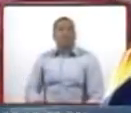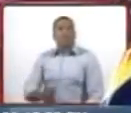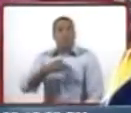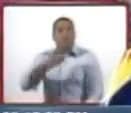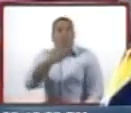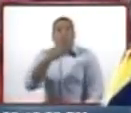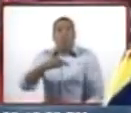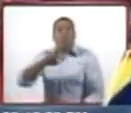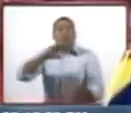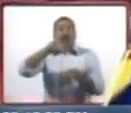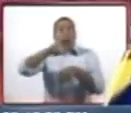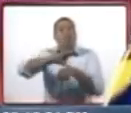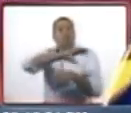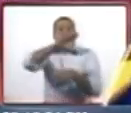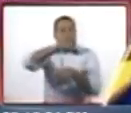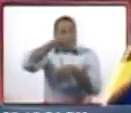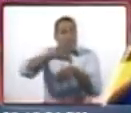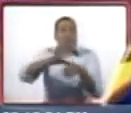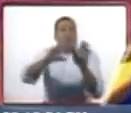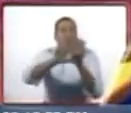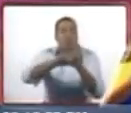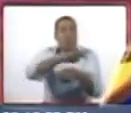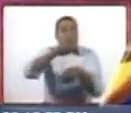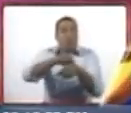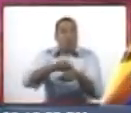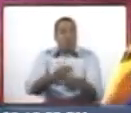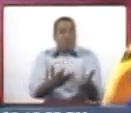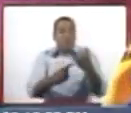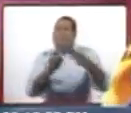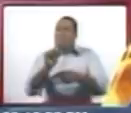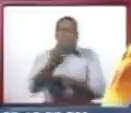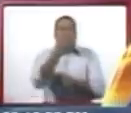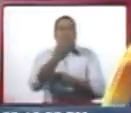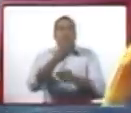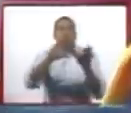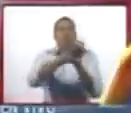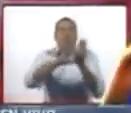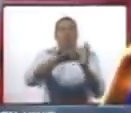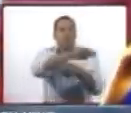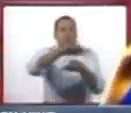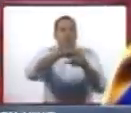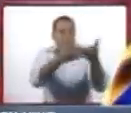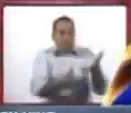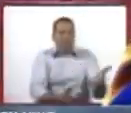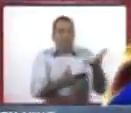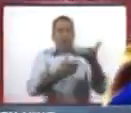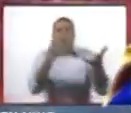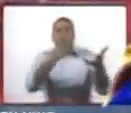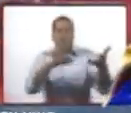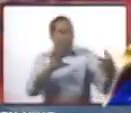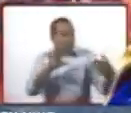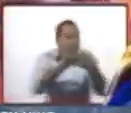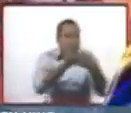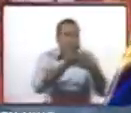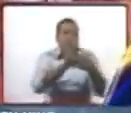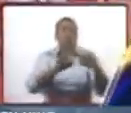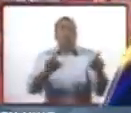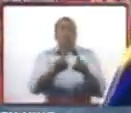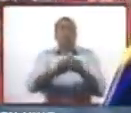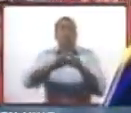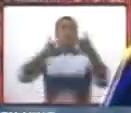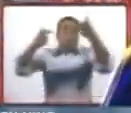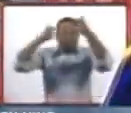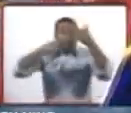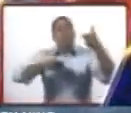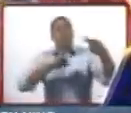de la República Bolivariana de Venezuela, que es el primer legado que nos dio el comandante Hugo Chávez. El compromiso que nos dio el comandante Chávez también fue el